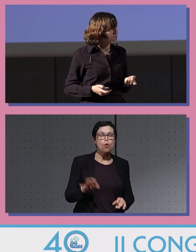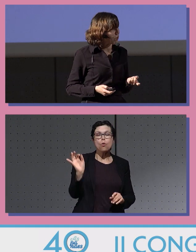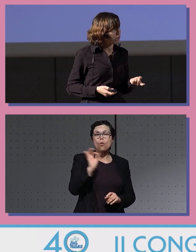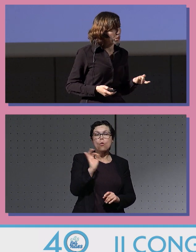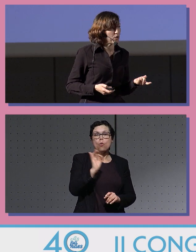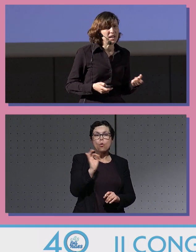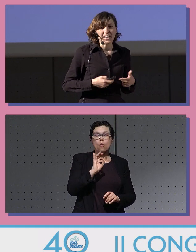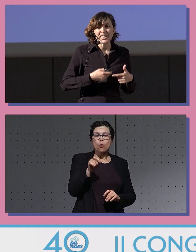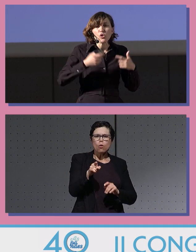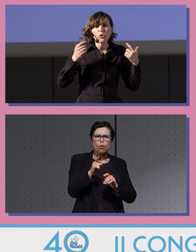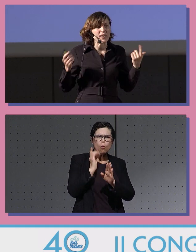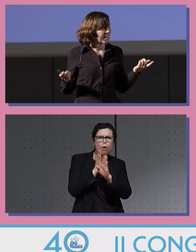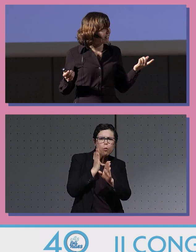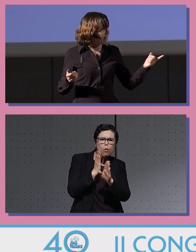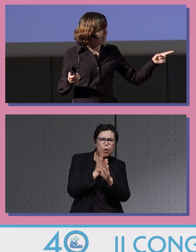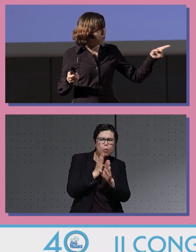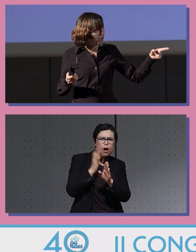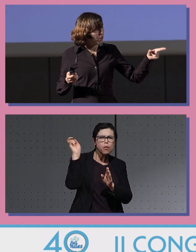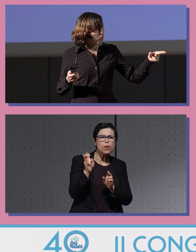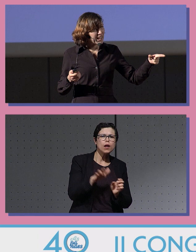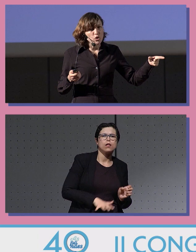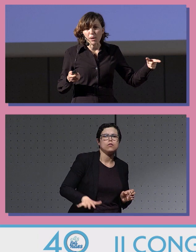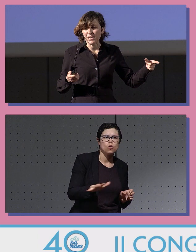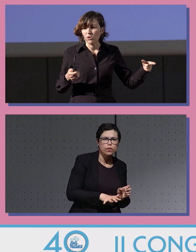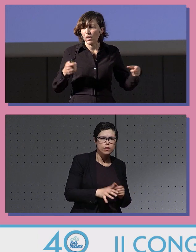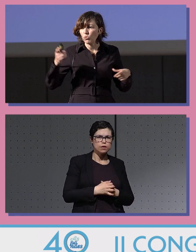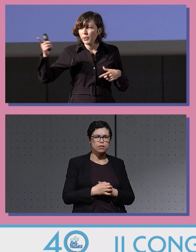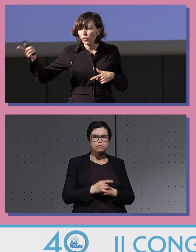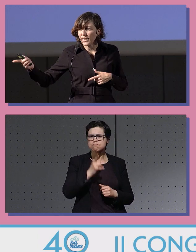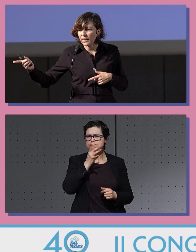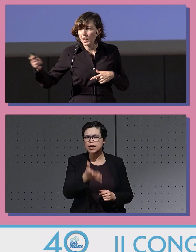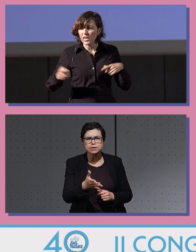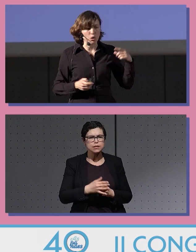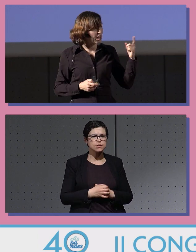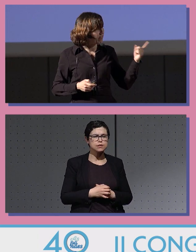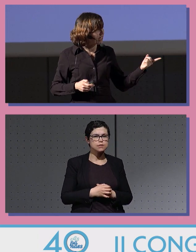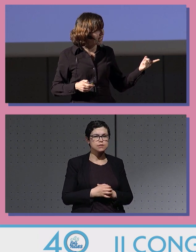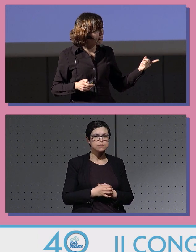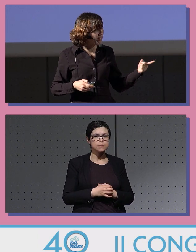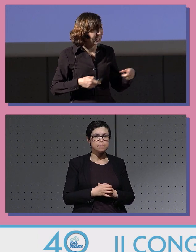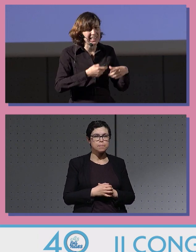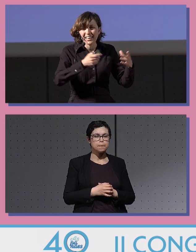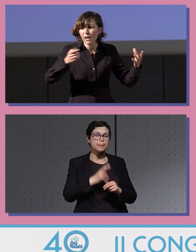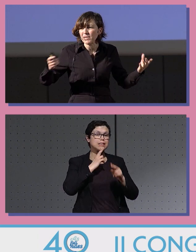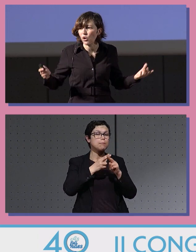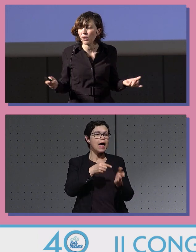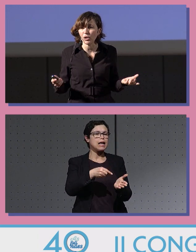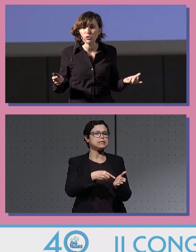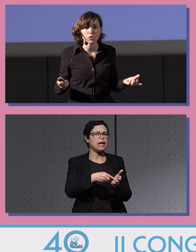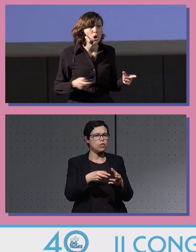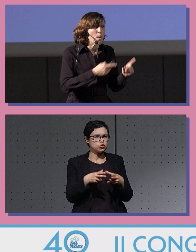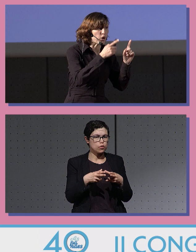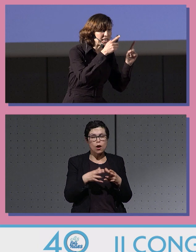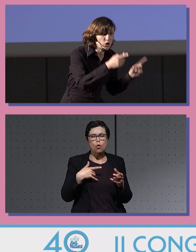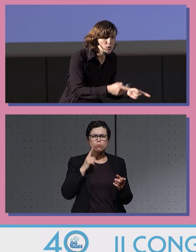perpetuando esta condición? ¿Qué es lo que lo ha desencadenado? ¿Qué es lo que ha pasado? ¿Hay un aumento de la exigencia social, de la exigencia? ¿Qué ha pasado? ¿Ha cambiado el